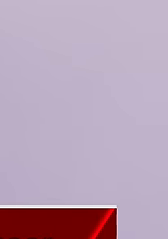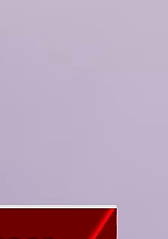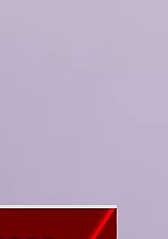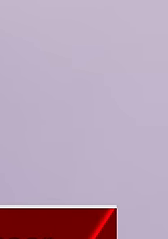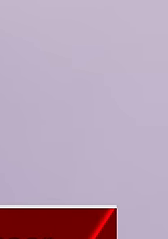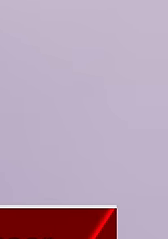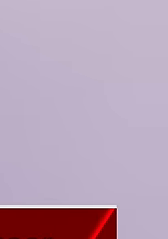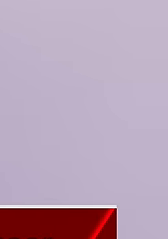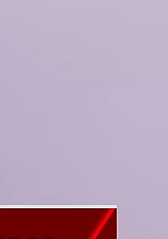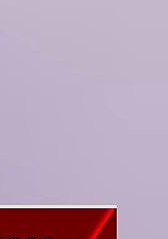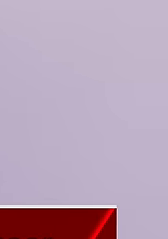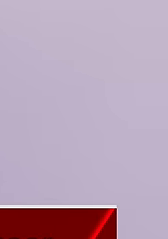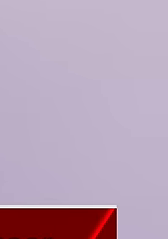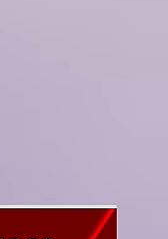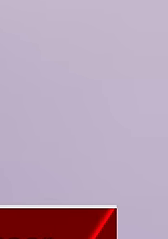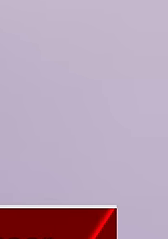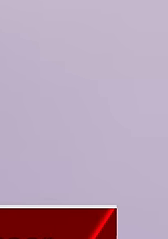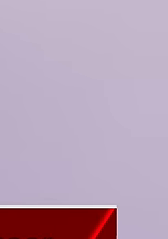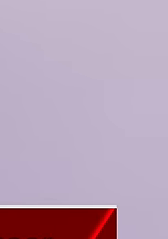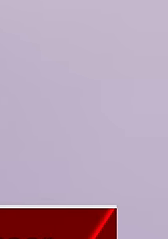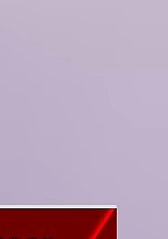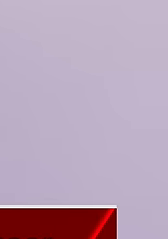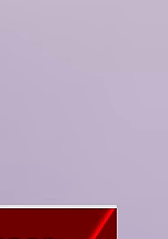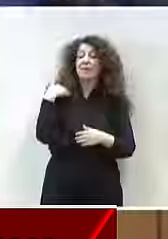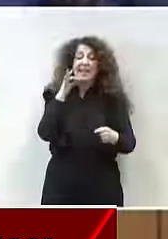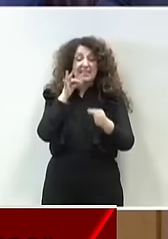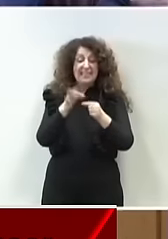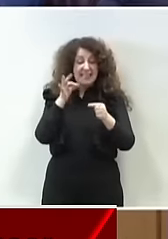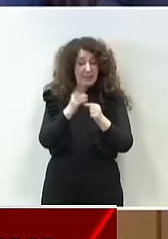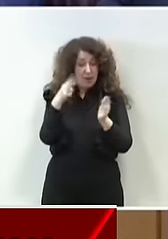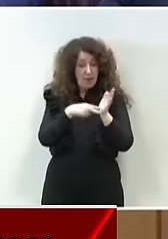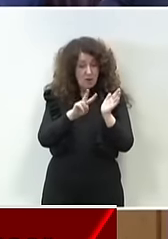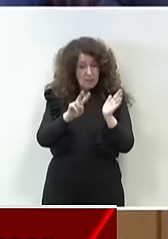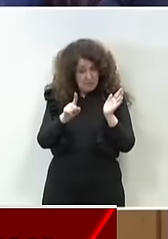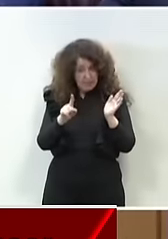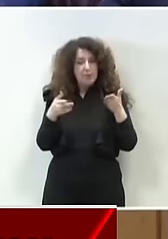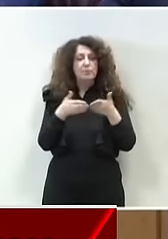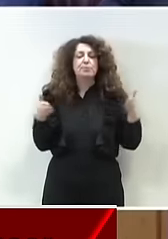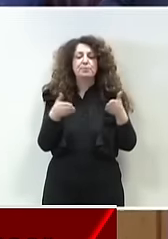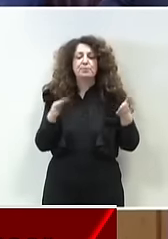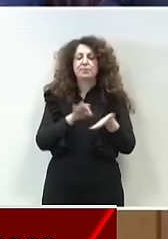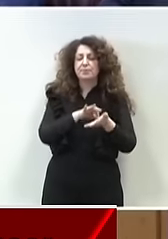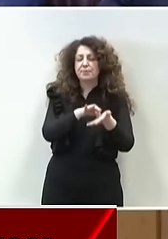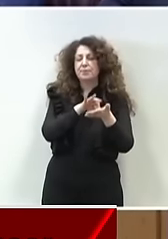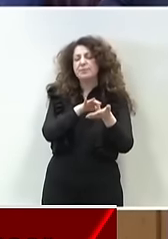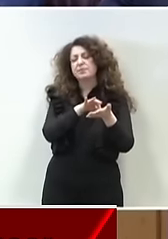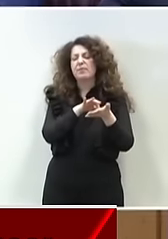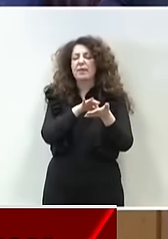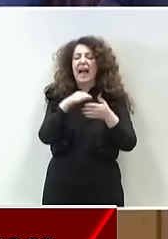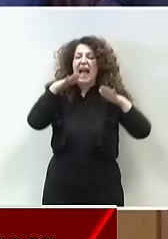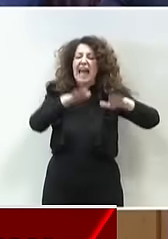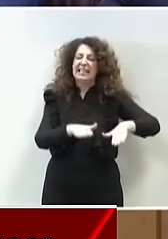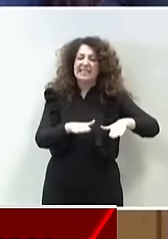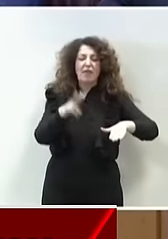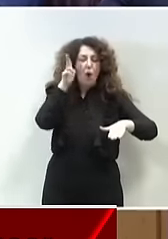fiscales y controlas también las instrucciones de los casos que te competen por corrupción a ti a tu partido